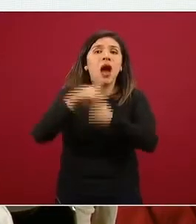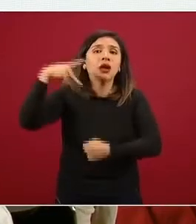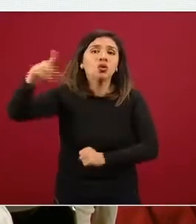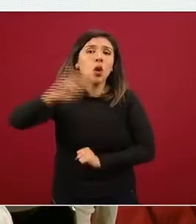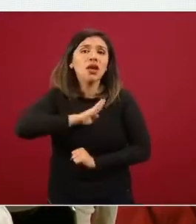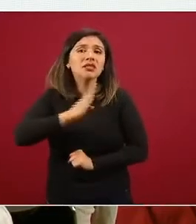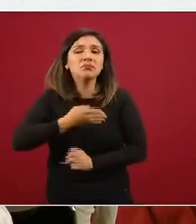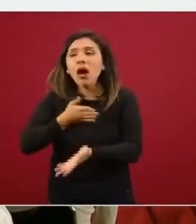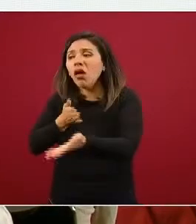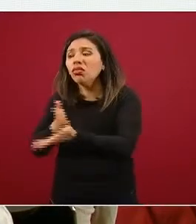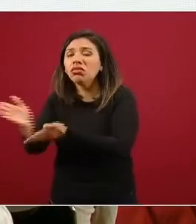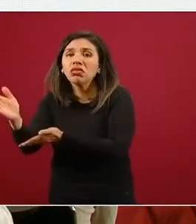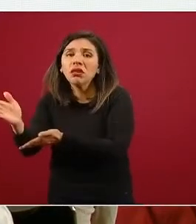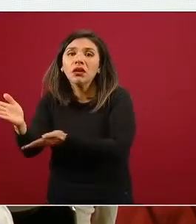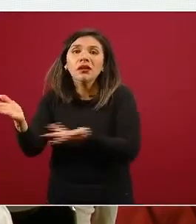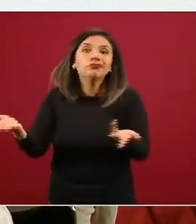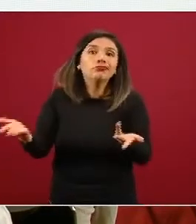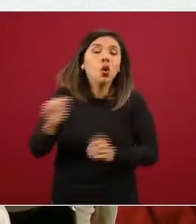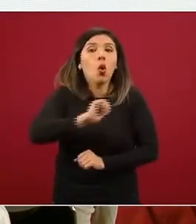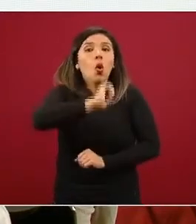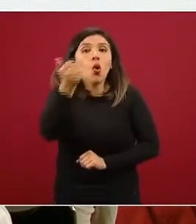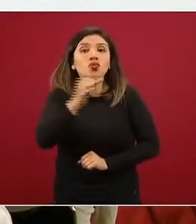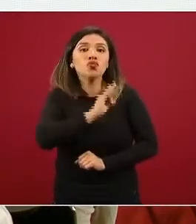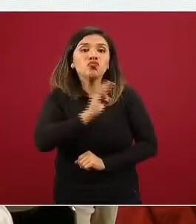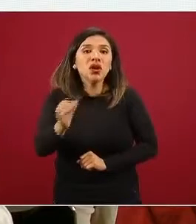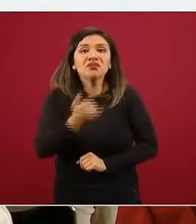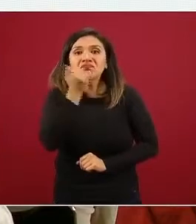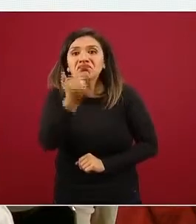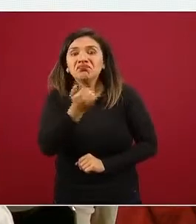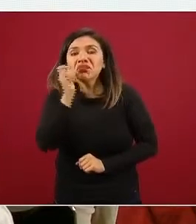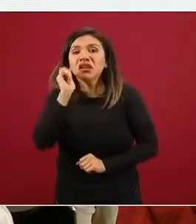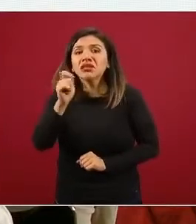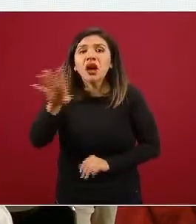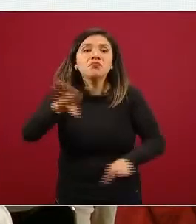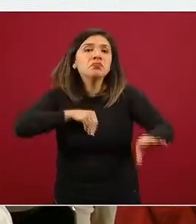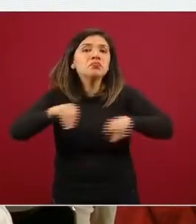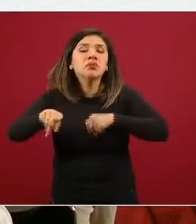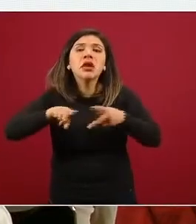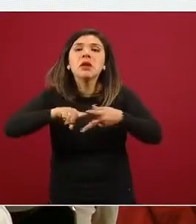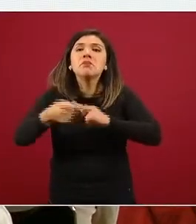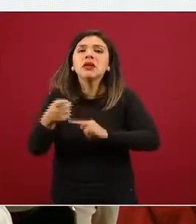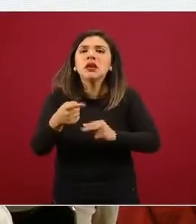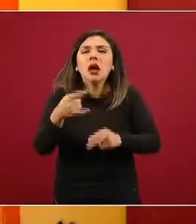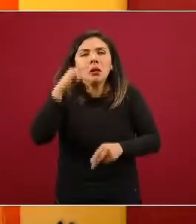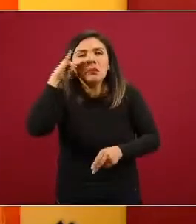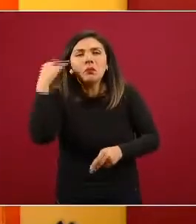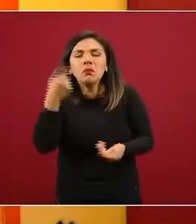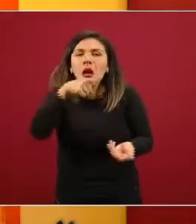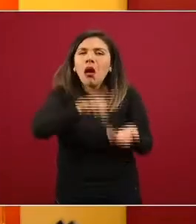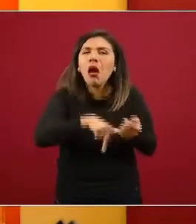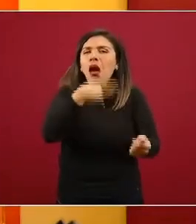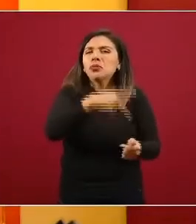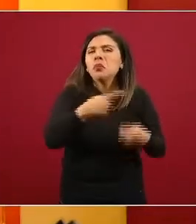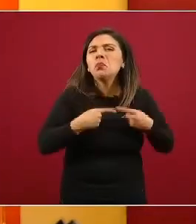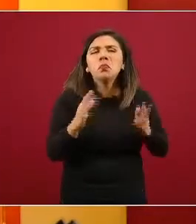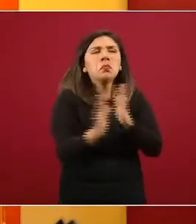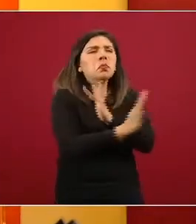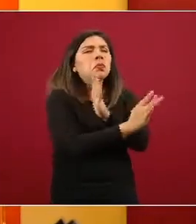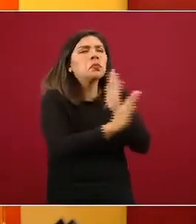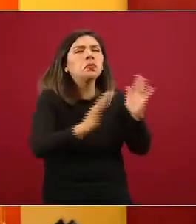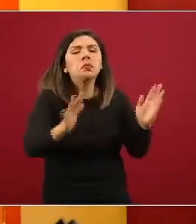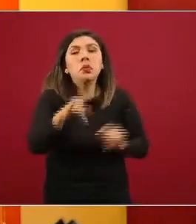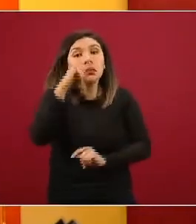de España. En otros casos pudieron ser contagios que empezaron a darse al interior de la población